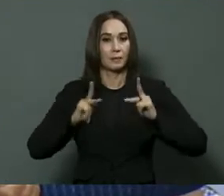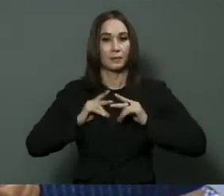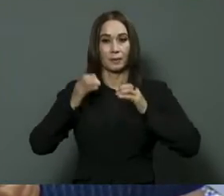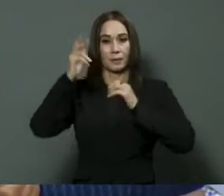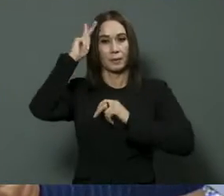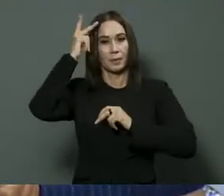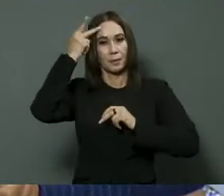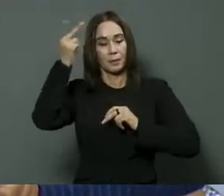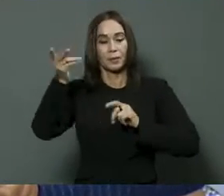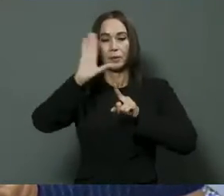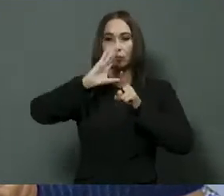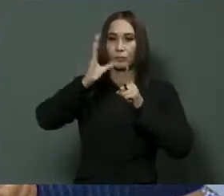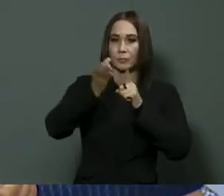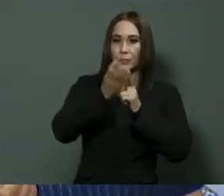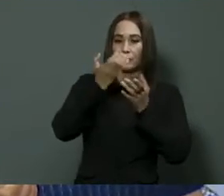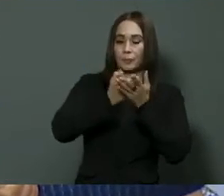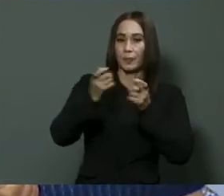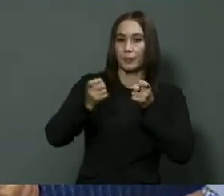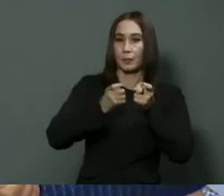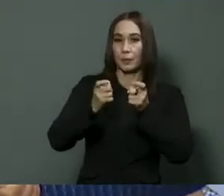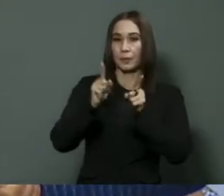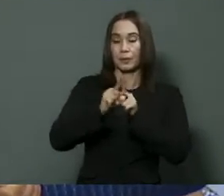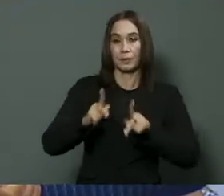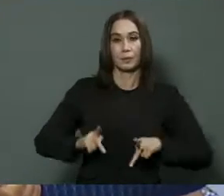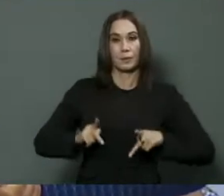política, cultural, económica y de fe.